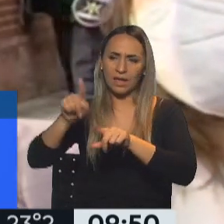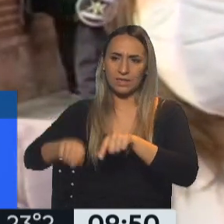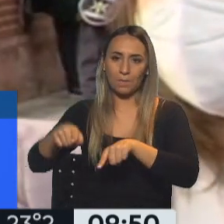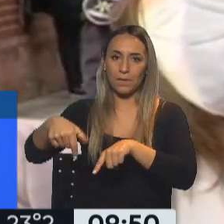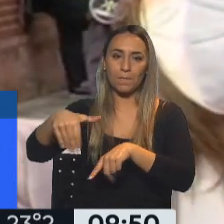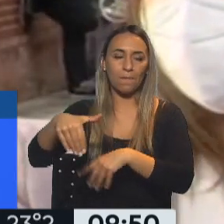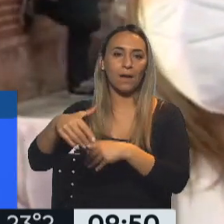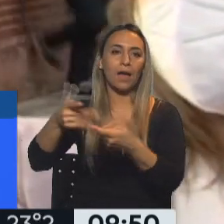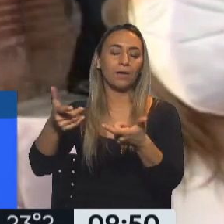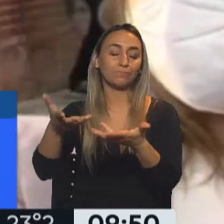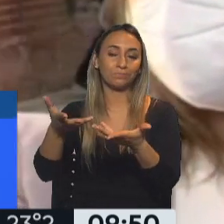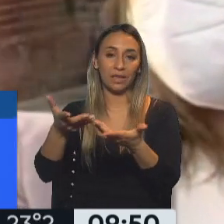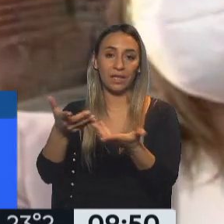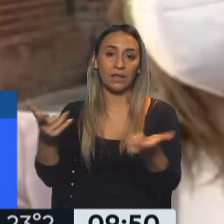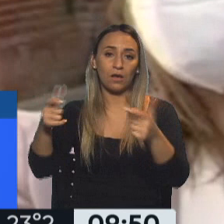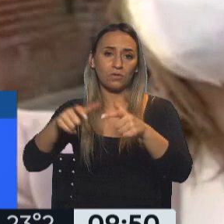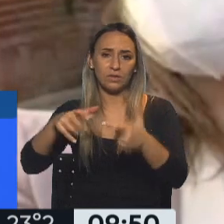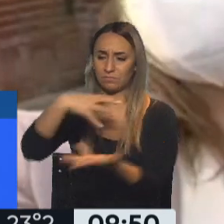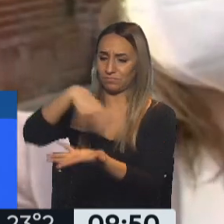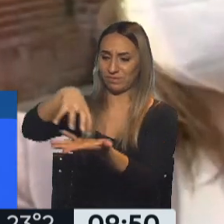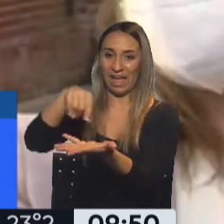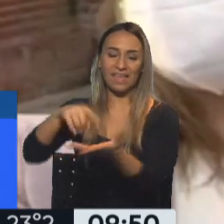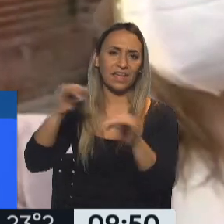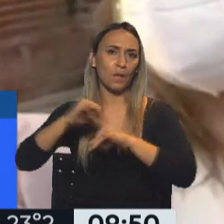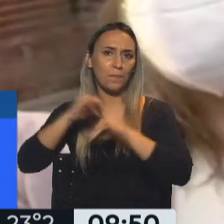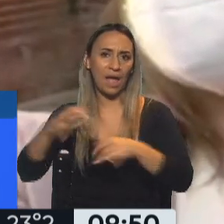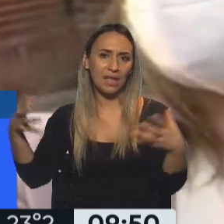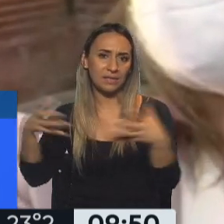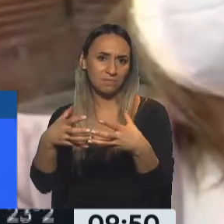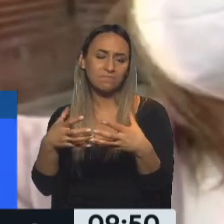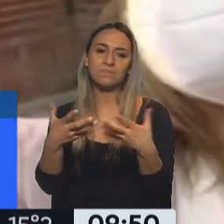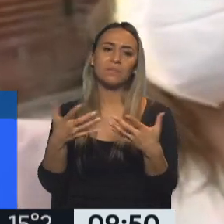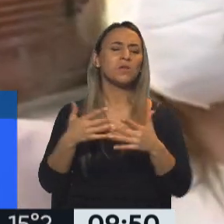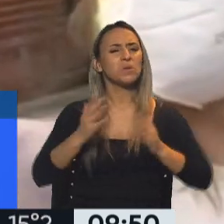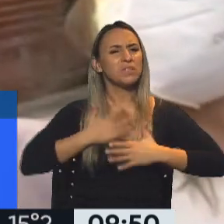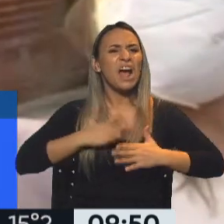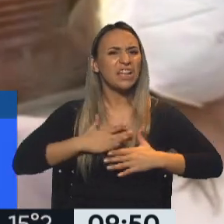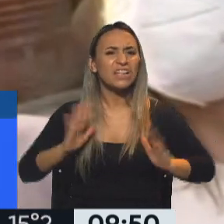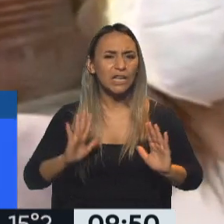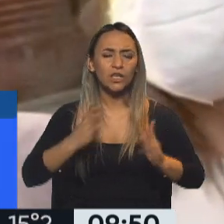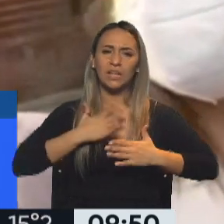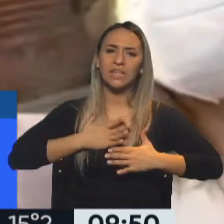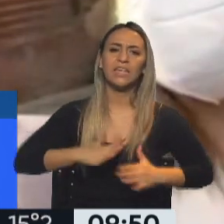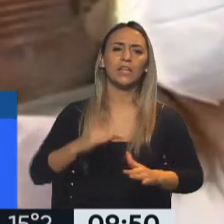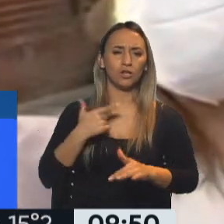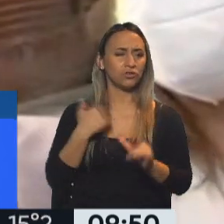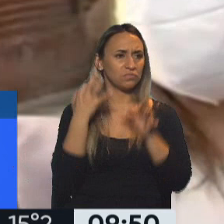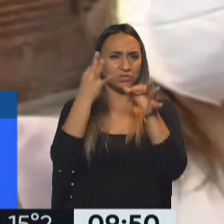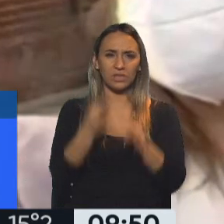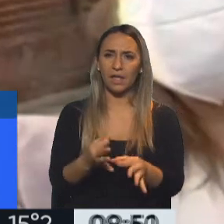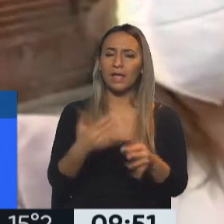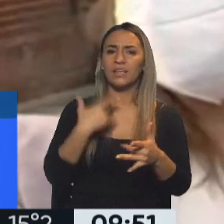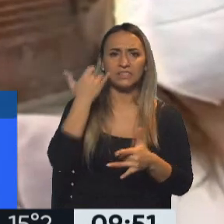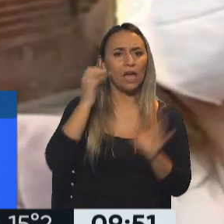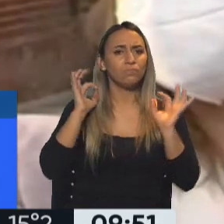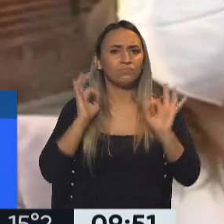se va a reunir en el comando de campaña. Así que bueno, tranquilo, con tranquilidad. Con la tranquilidad de llegar y saber que hemos hecho todo lo